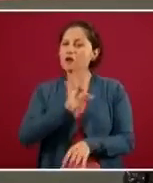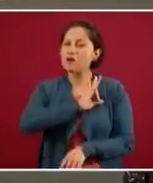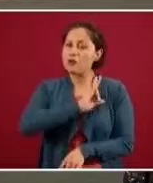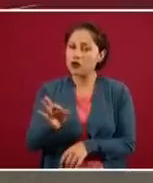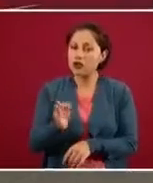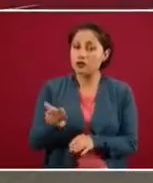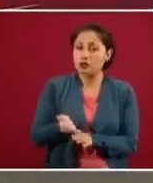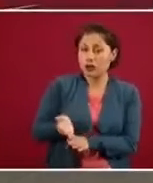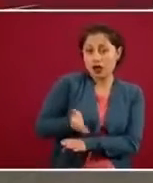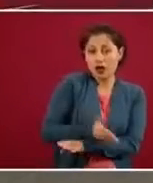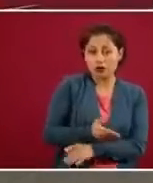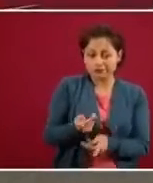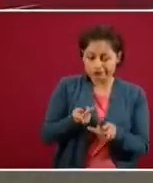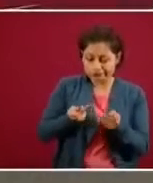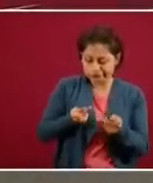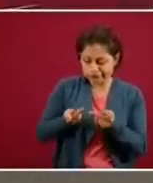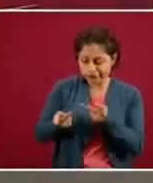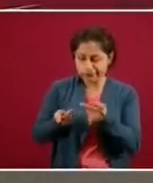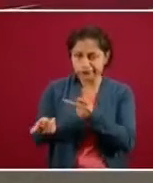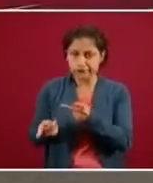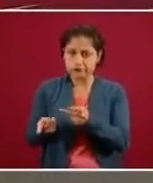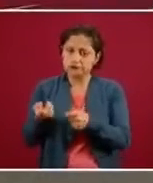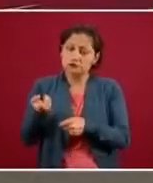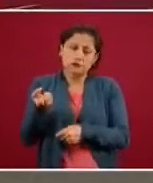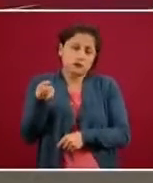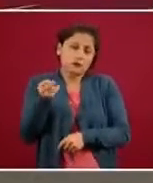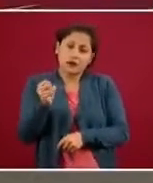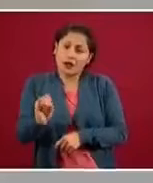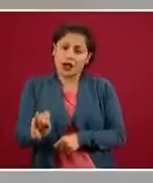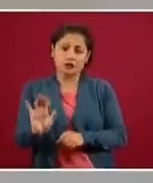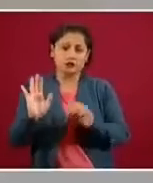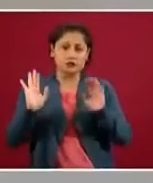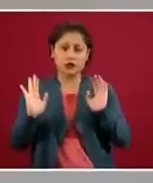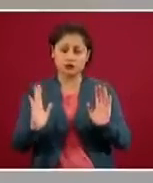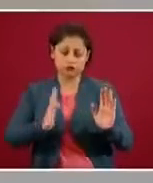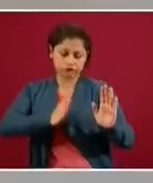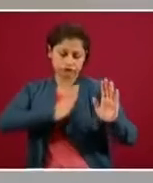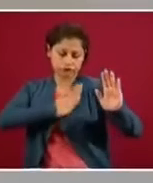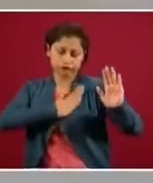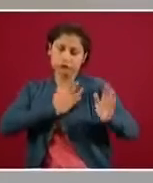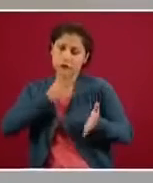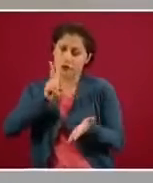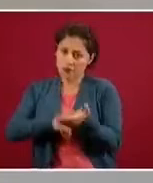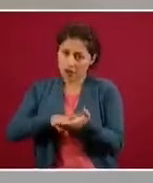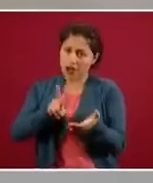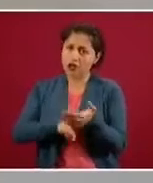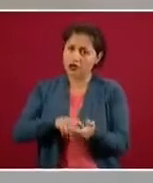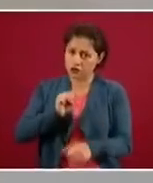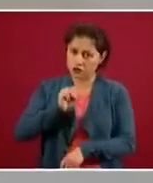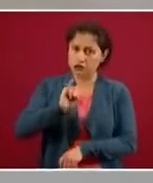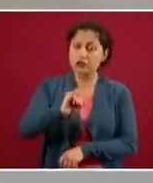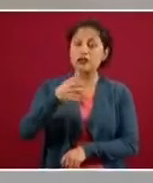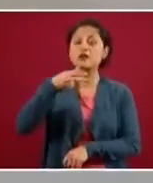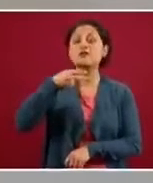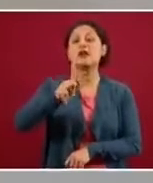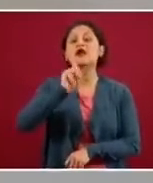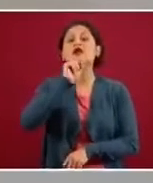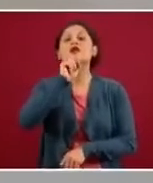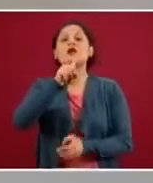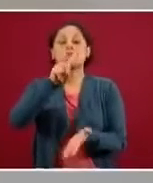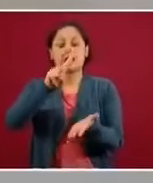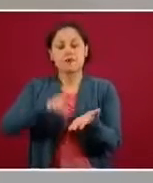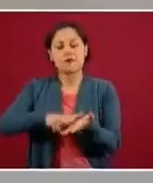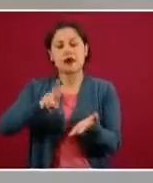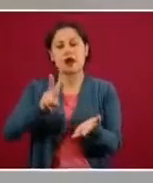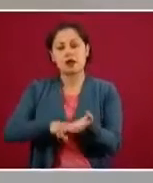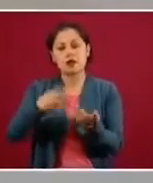entraña un principio ético fundamental y un compromiso con la verdad, pero tiene un valor técnico. Como nosotros nos dedicamos